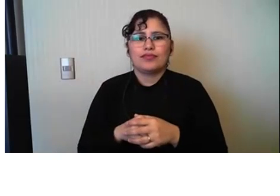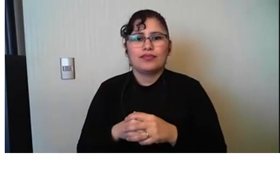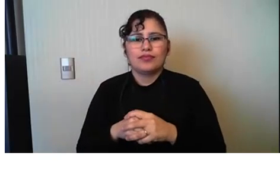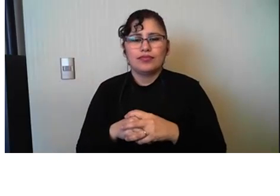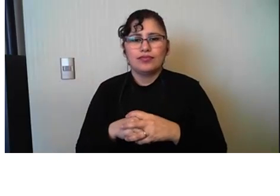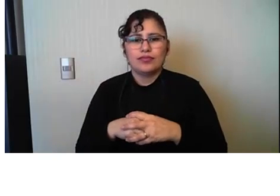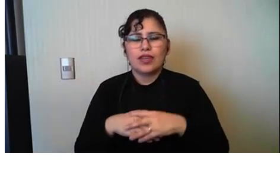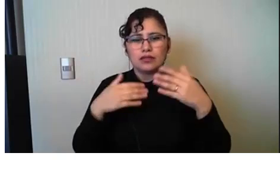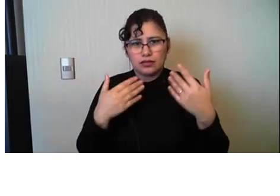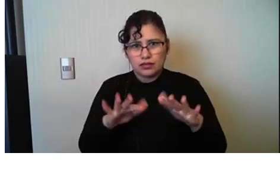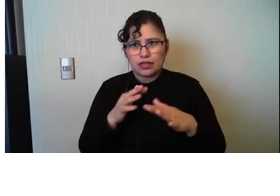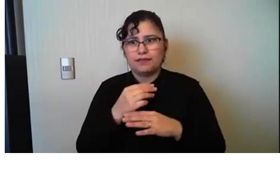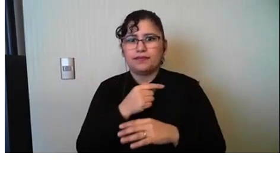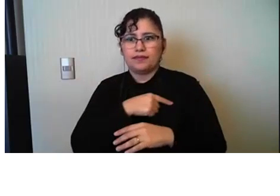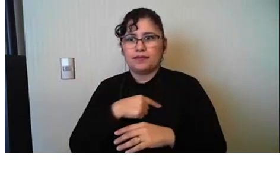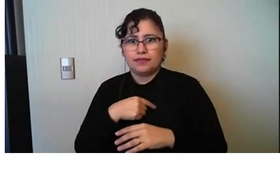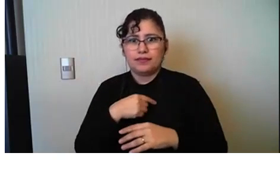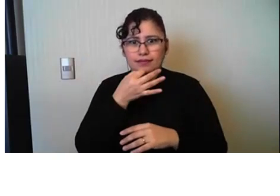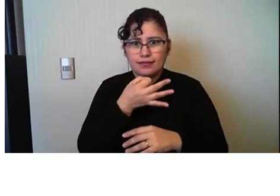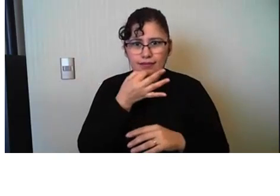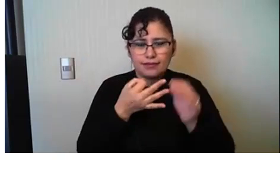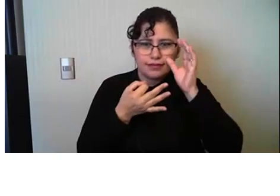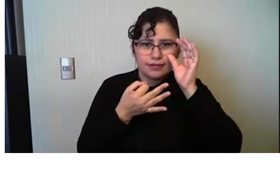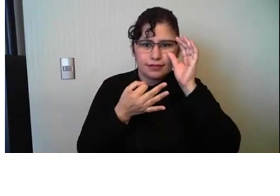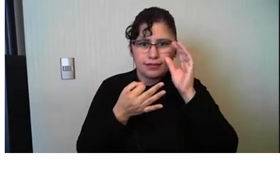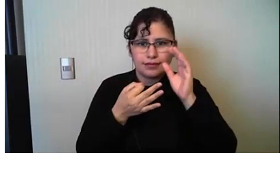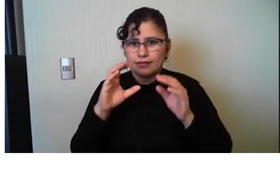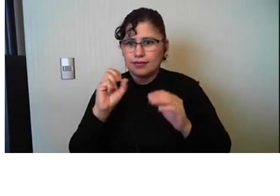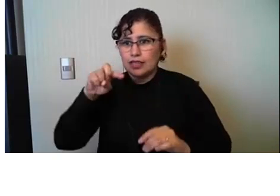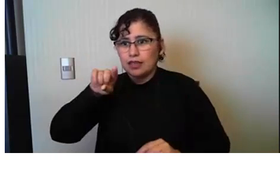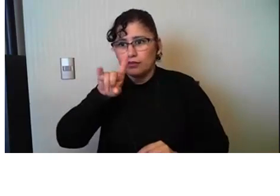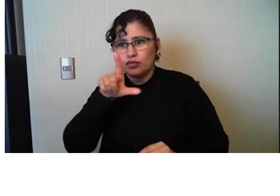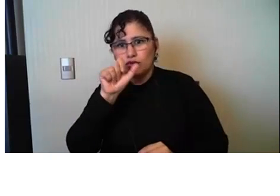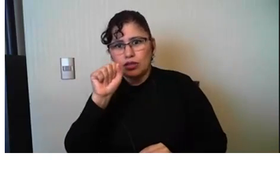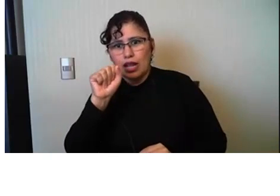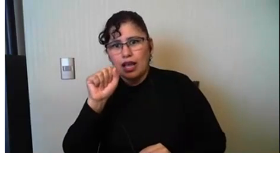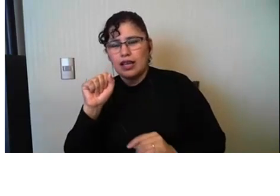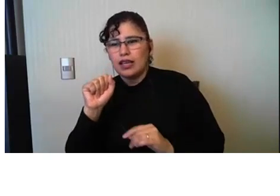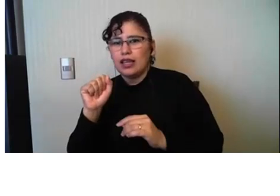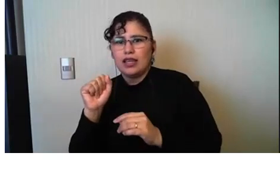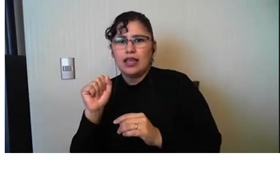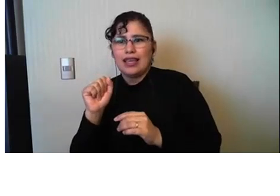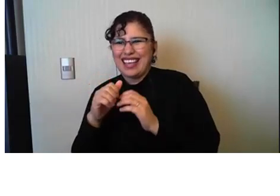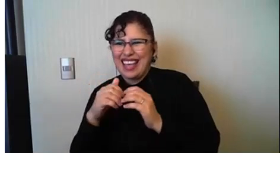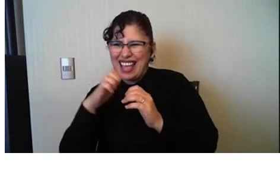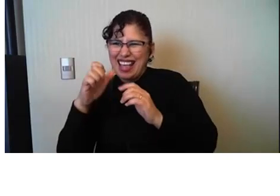Bueno, ya hemos nombrado lo que es cápsula externa, extrema. La vamos a repetir: cápsula